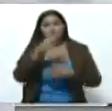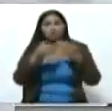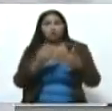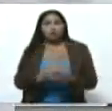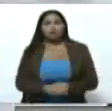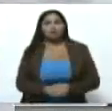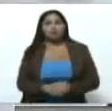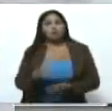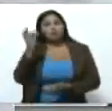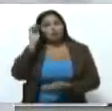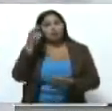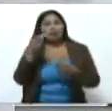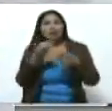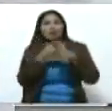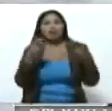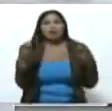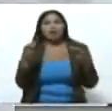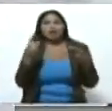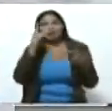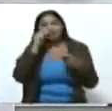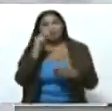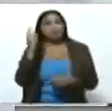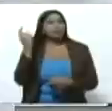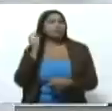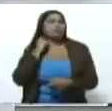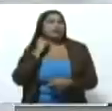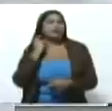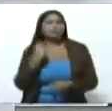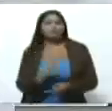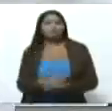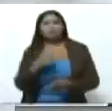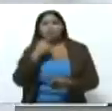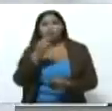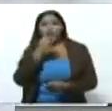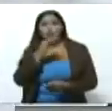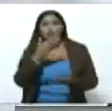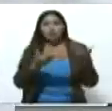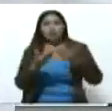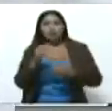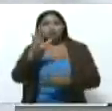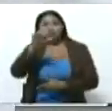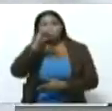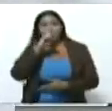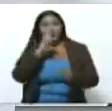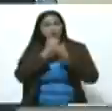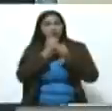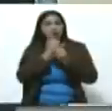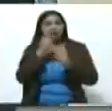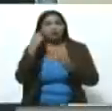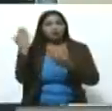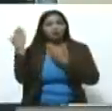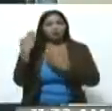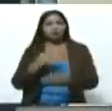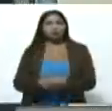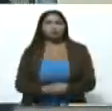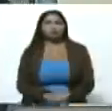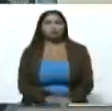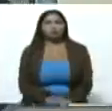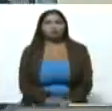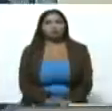del fiscal general de la República, doctor Tarek William Saab, quien dará su balance de 5 años de gestión.